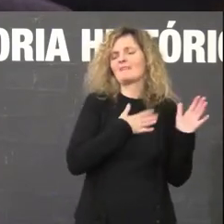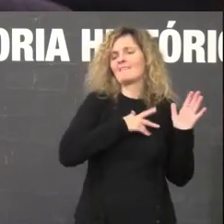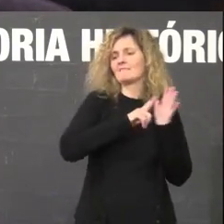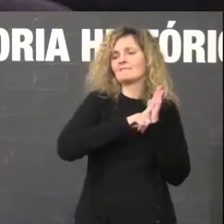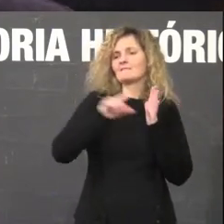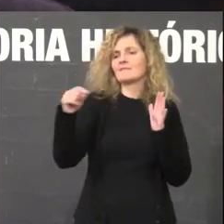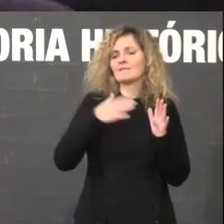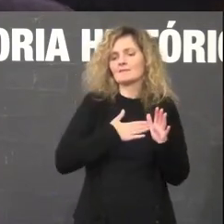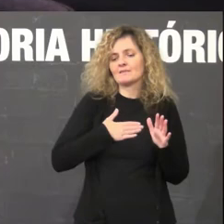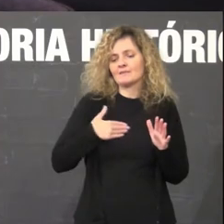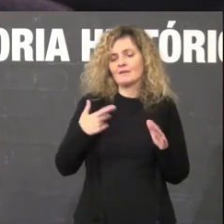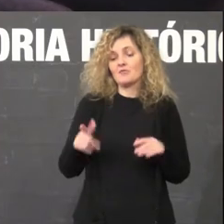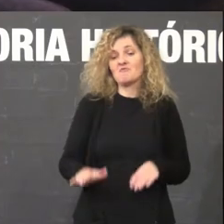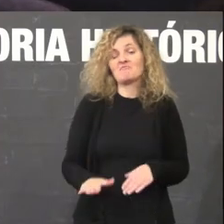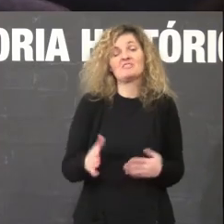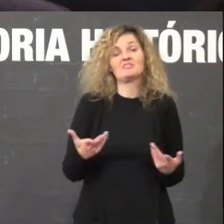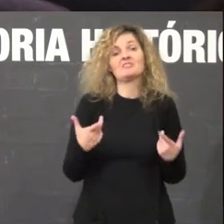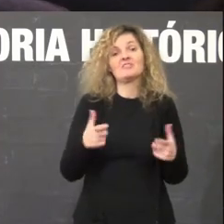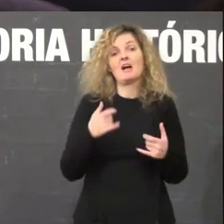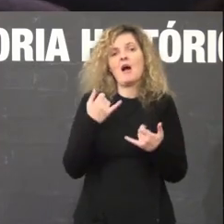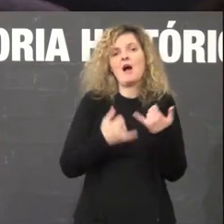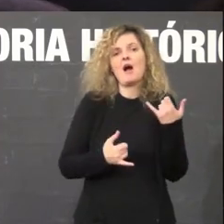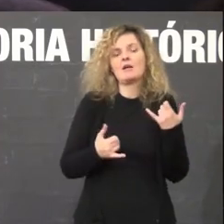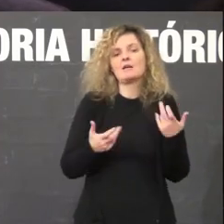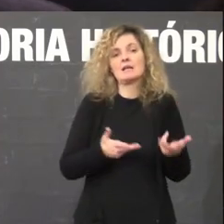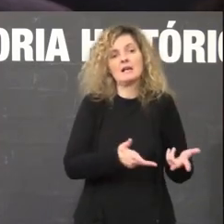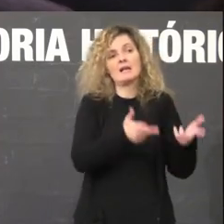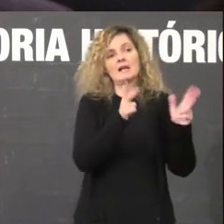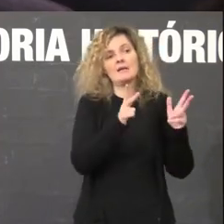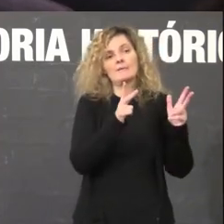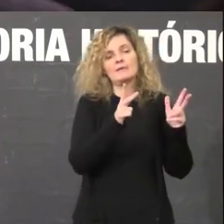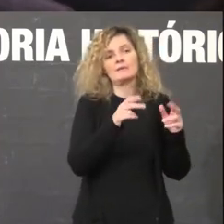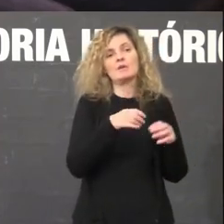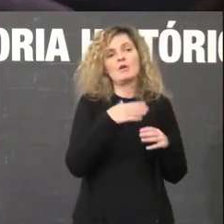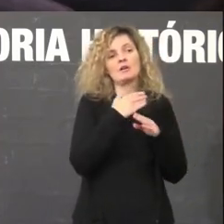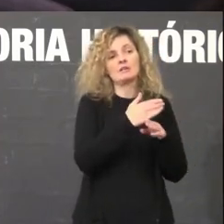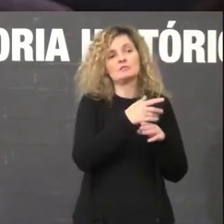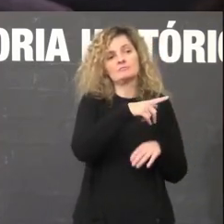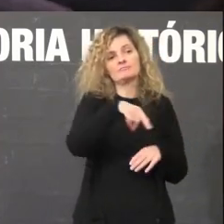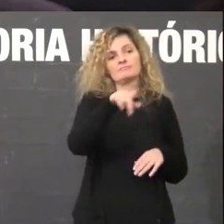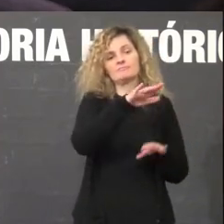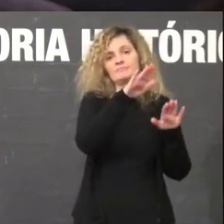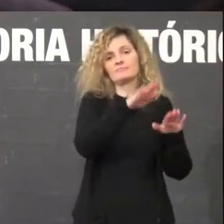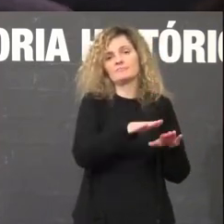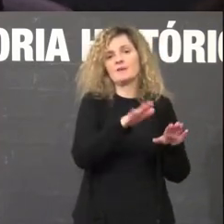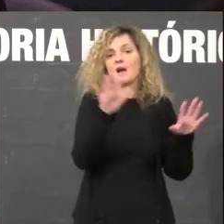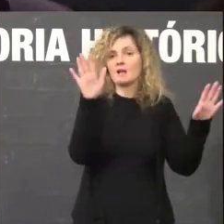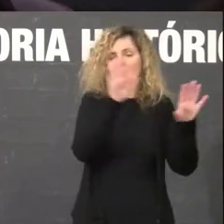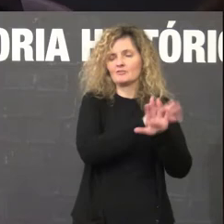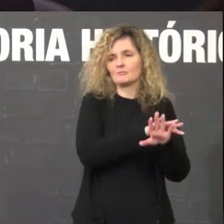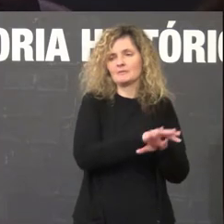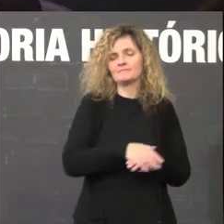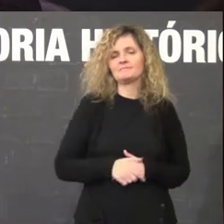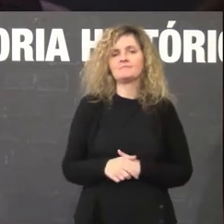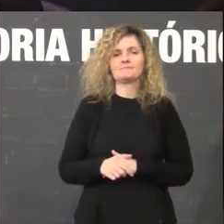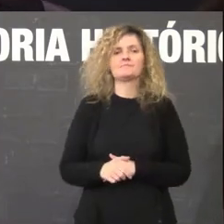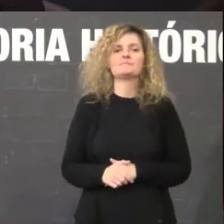eu era un neno, ¿no? E ao final me liberaban e os outros quedaban ali, a la sombra.